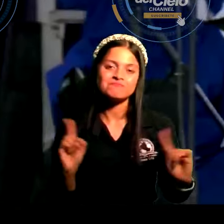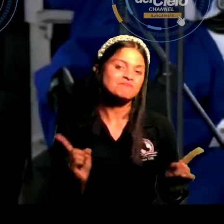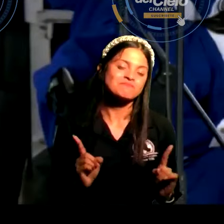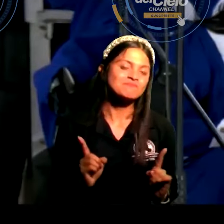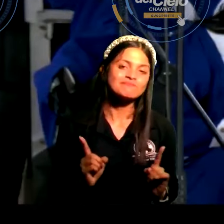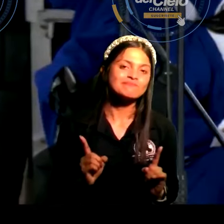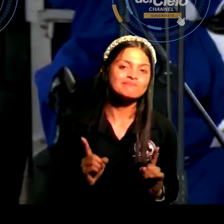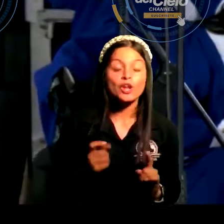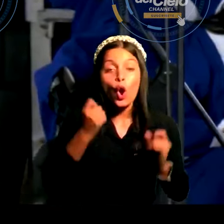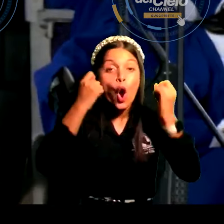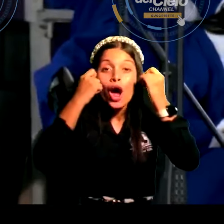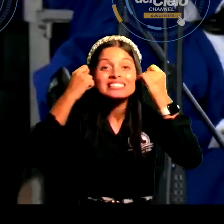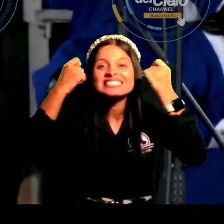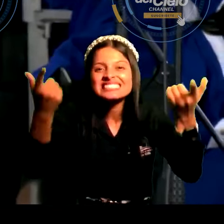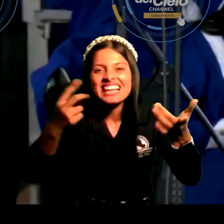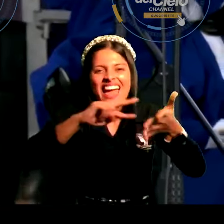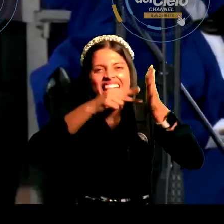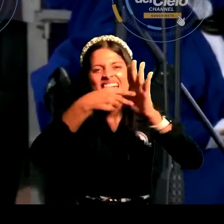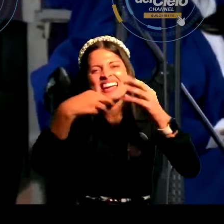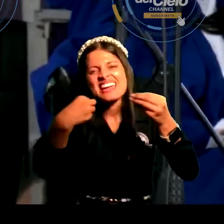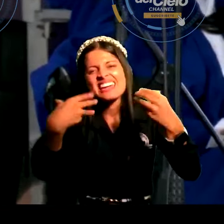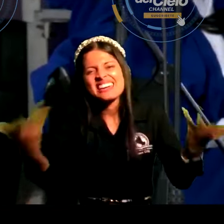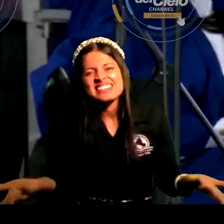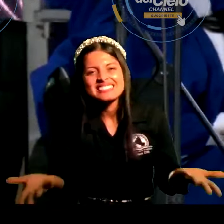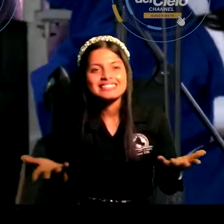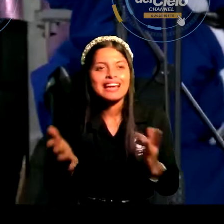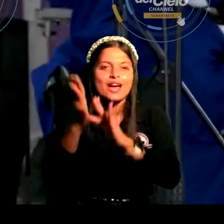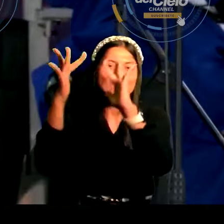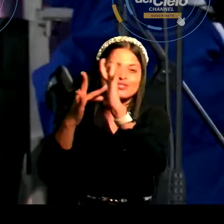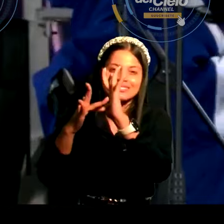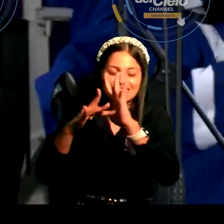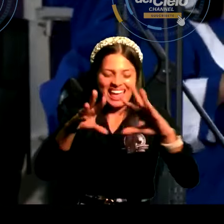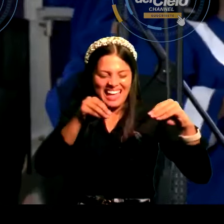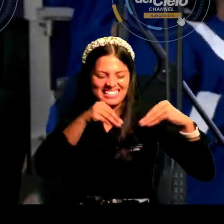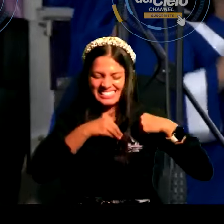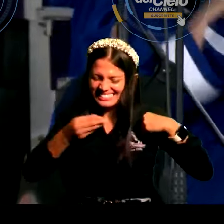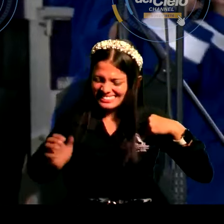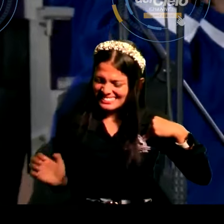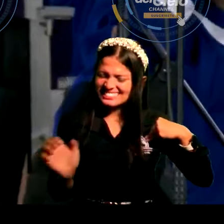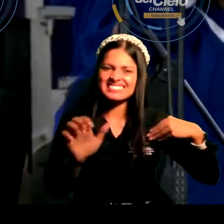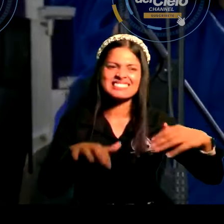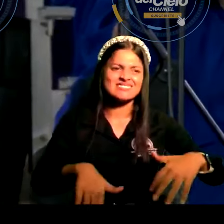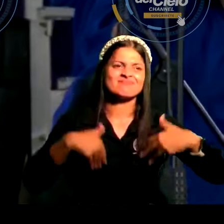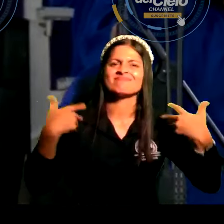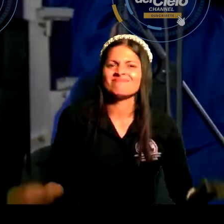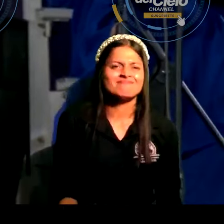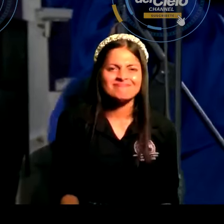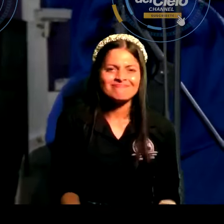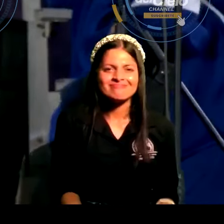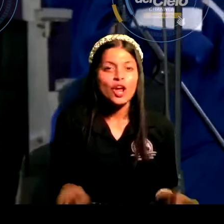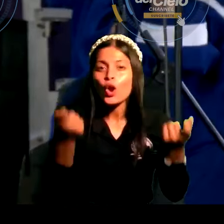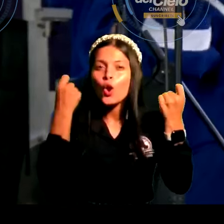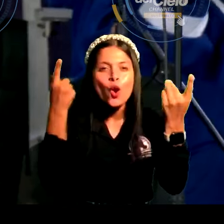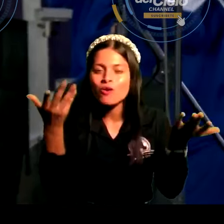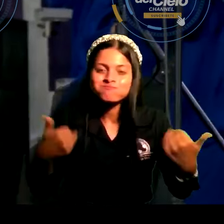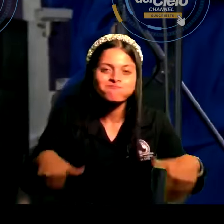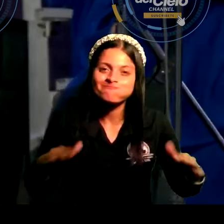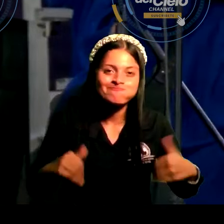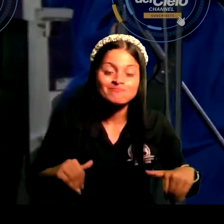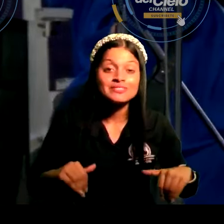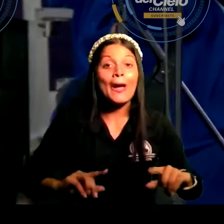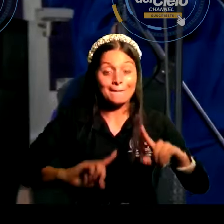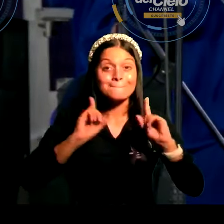qué significa estar en Cristo. No han entendido qué significa el verdadero evangelio. Pero el verdadero